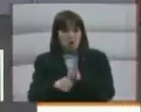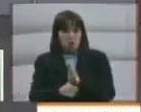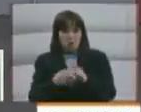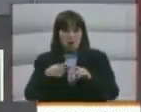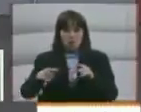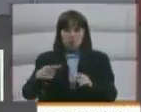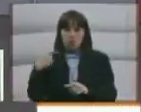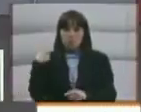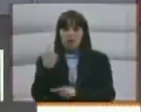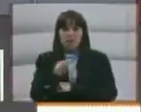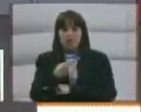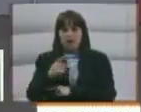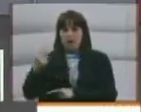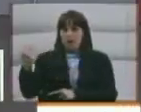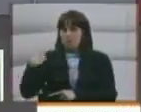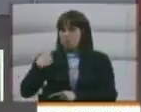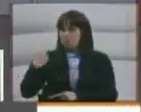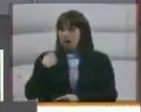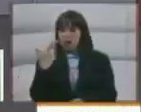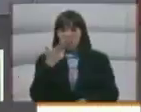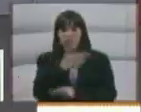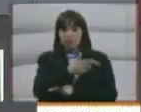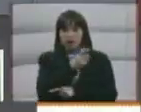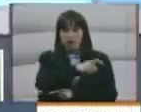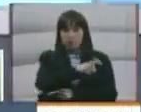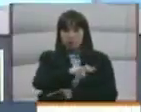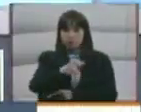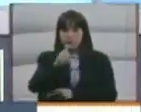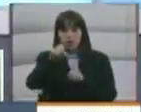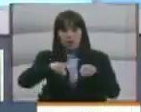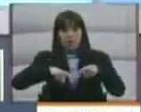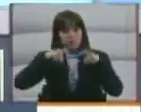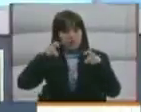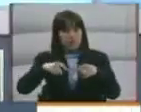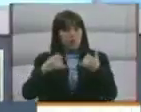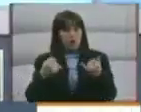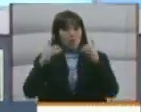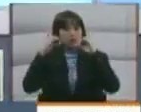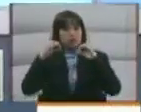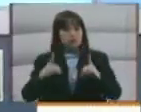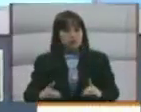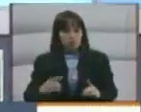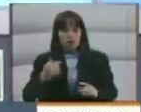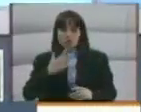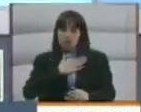Desde ya se han tomado decisiones desde la más alta instancia que felicito.